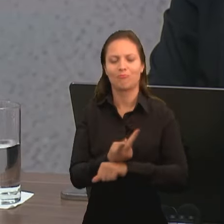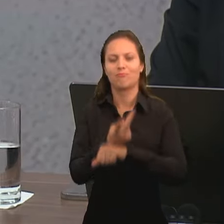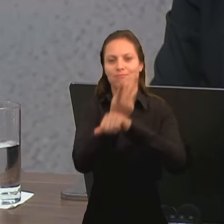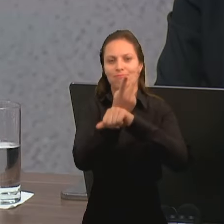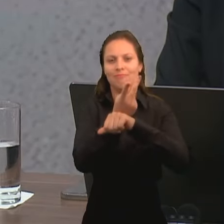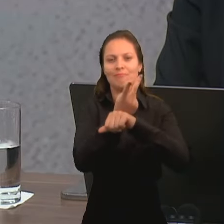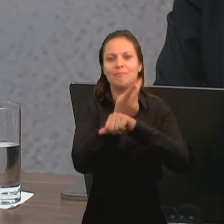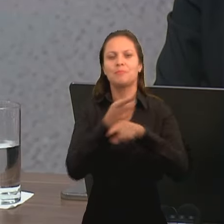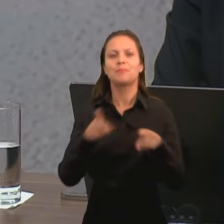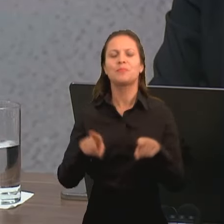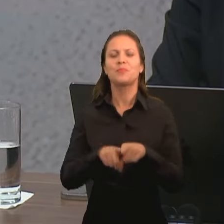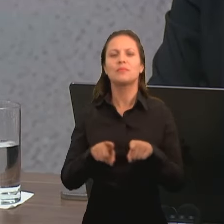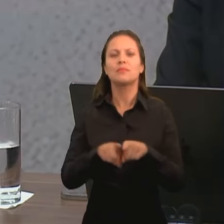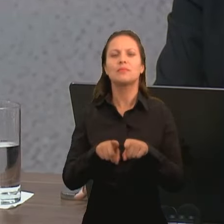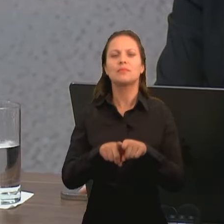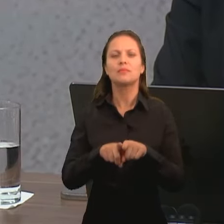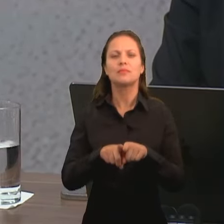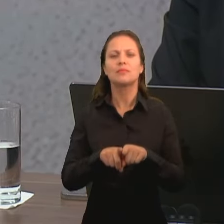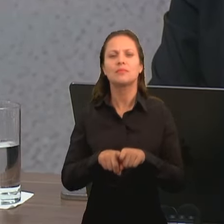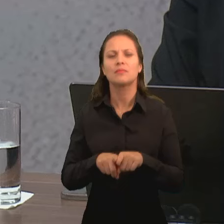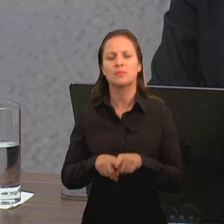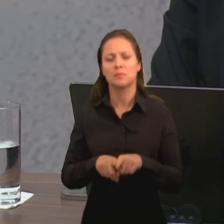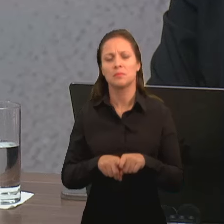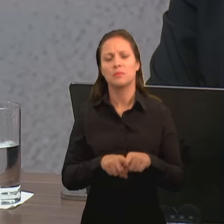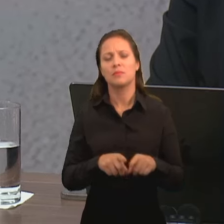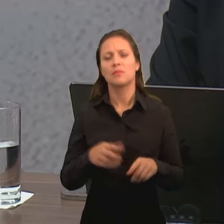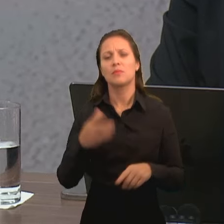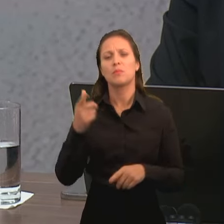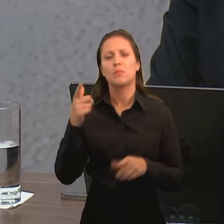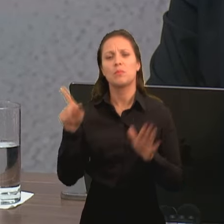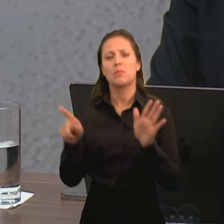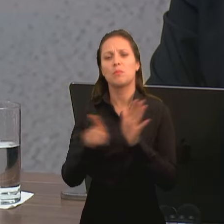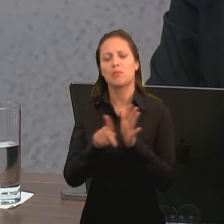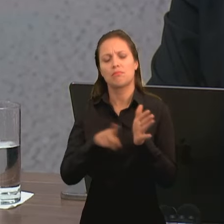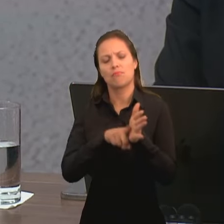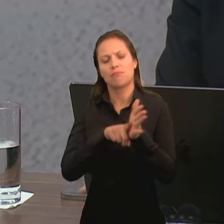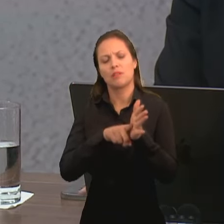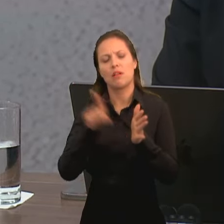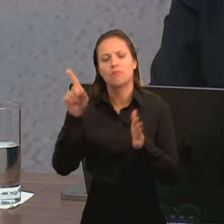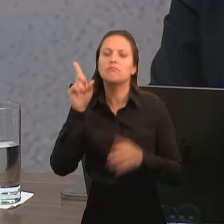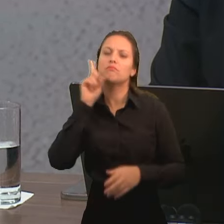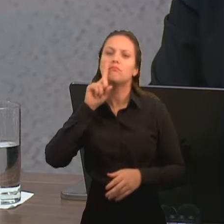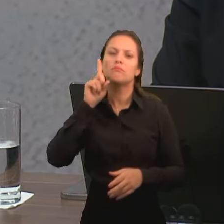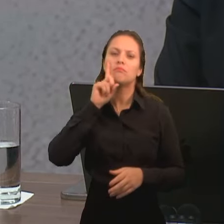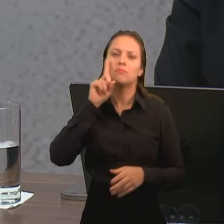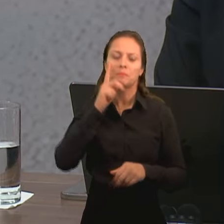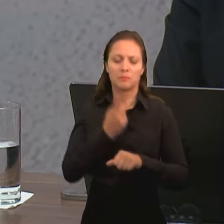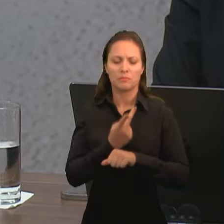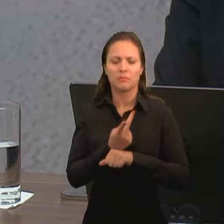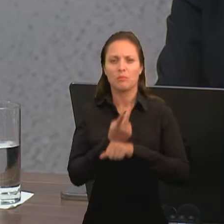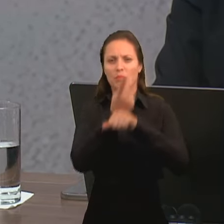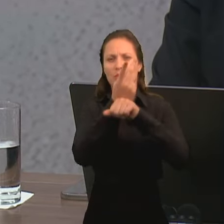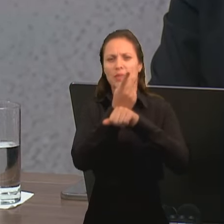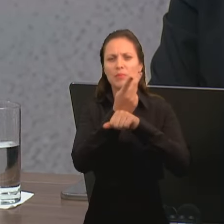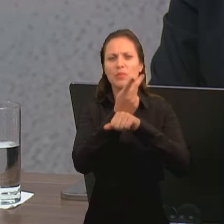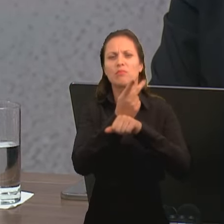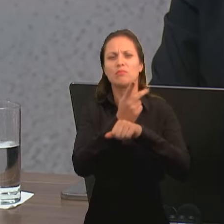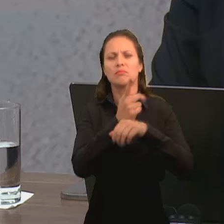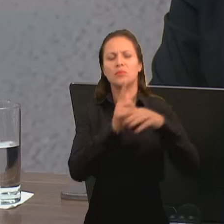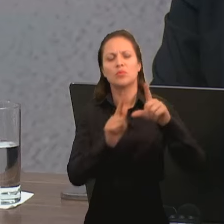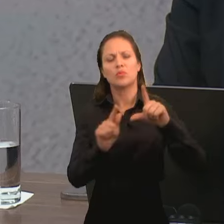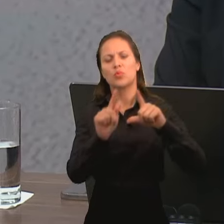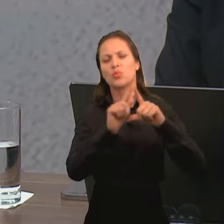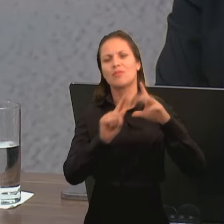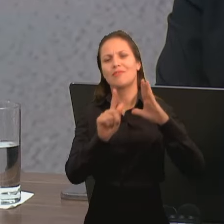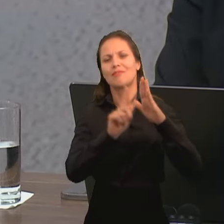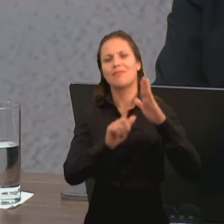latinoamericano que lo recibió. También recibió el premio NSS Career en Estados Unidos y premios en Google,